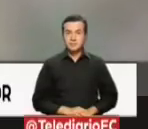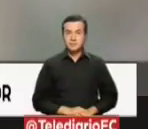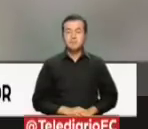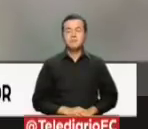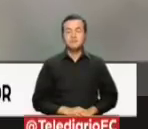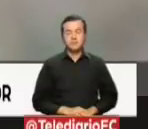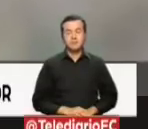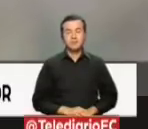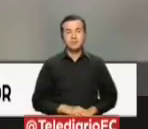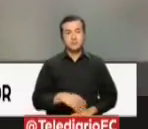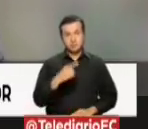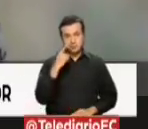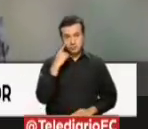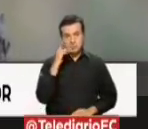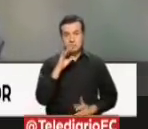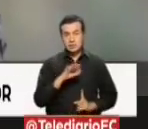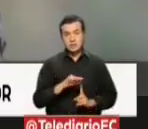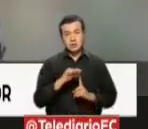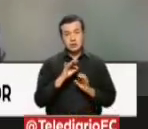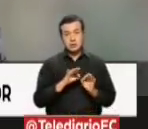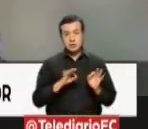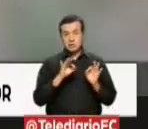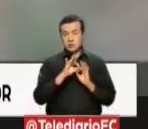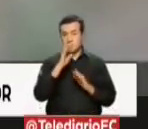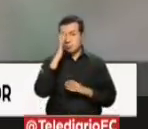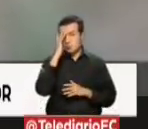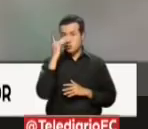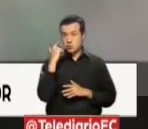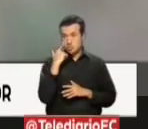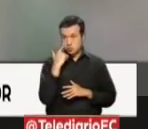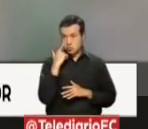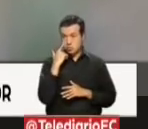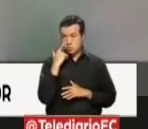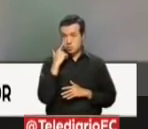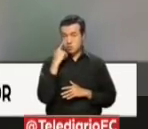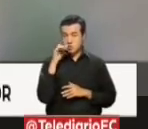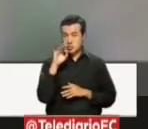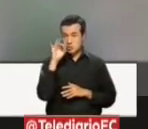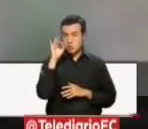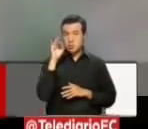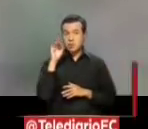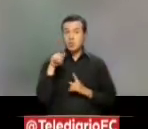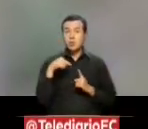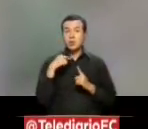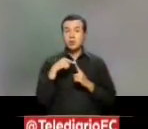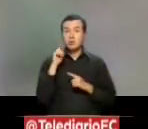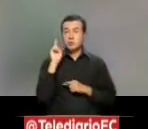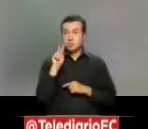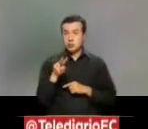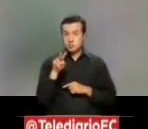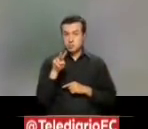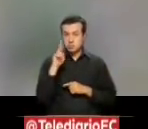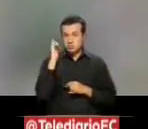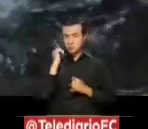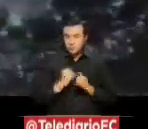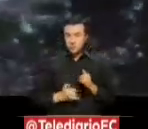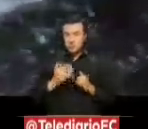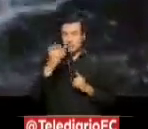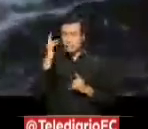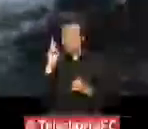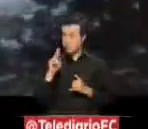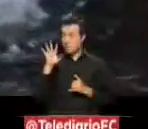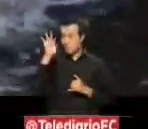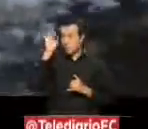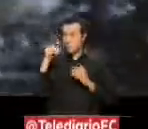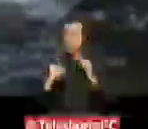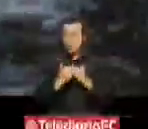Por ello, su hallazgo es muy importante debido a que la última especie de ave descubierta en Ecuador fue en el año 2000. Fernanda